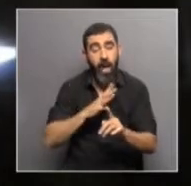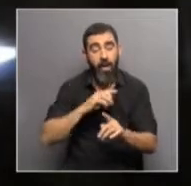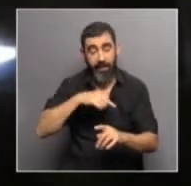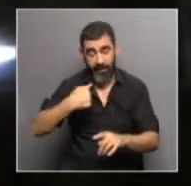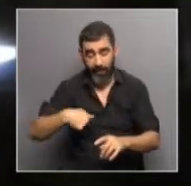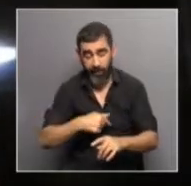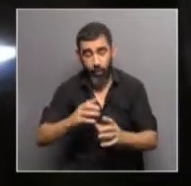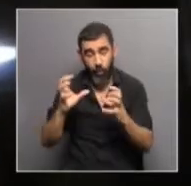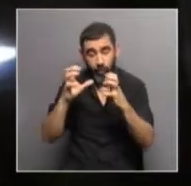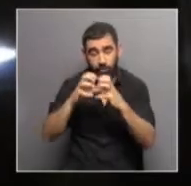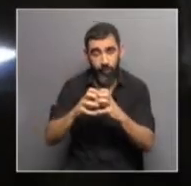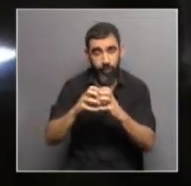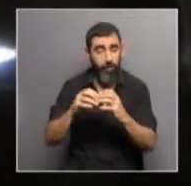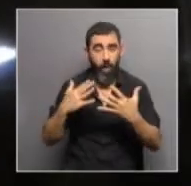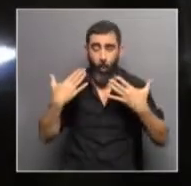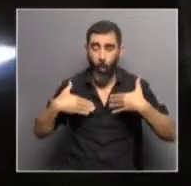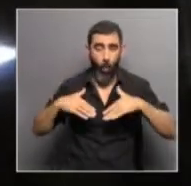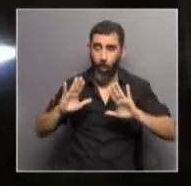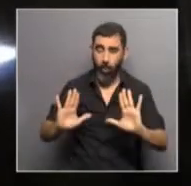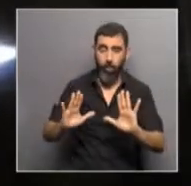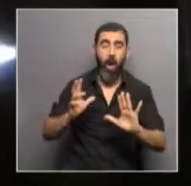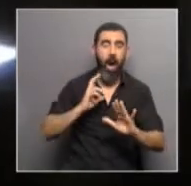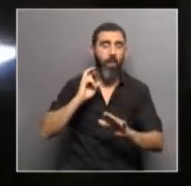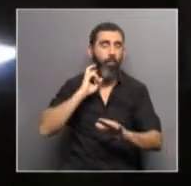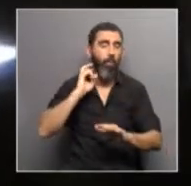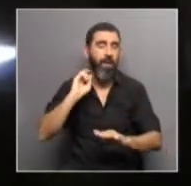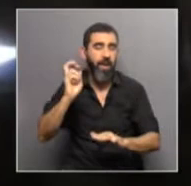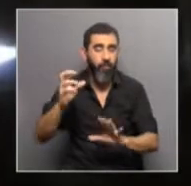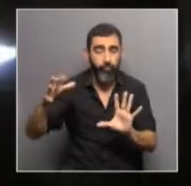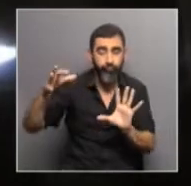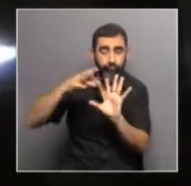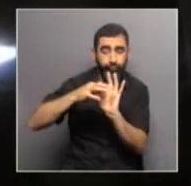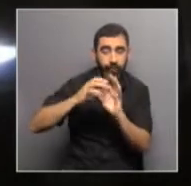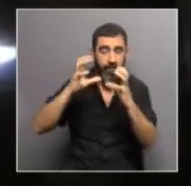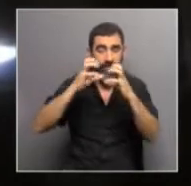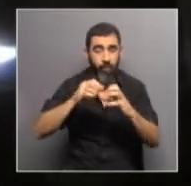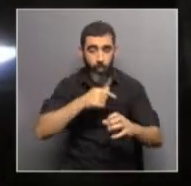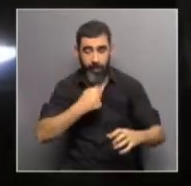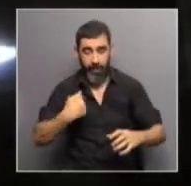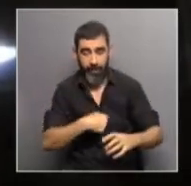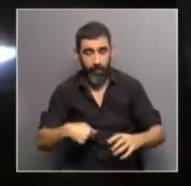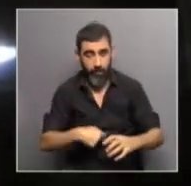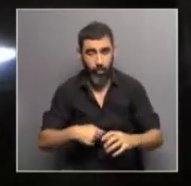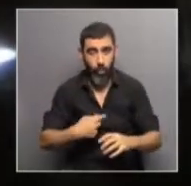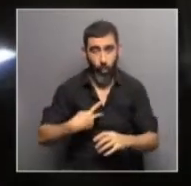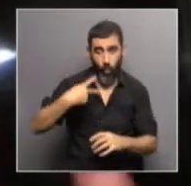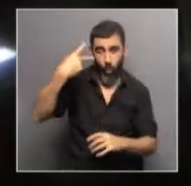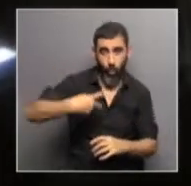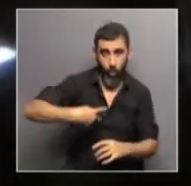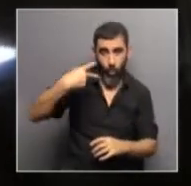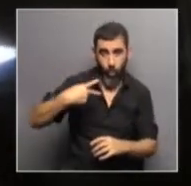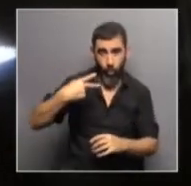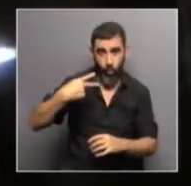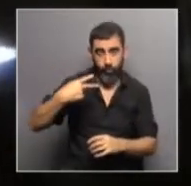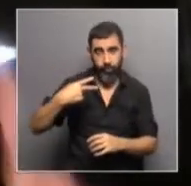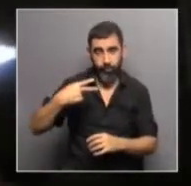intestino-cerebro que es anatómico. Existe el nervio vago que comunica el cerebro con el intestino de manera bidireccional, entre otras